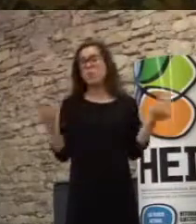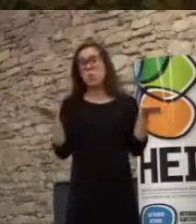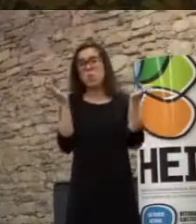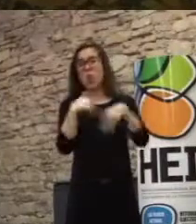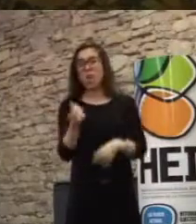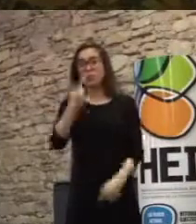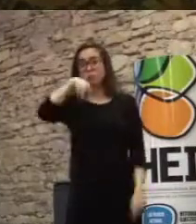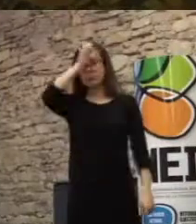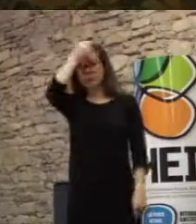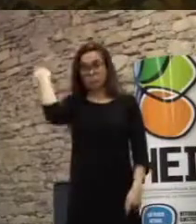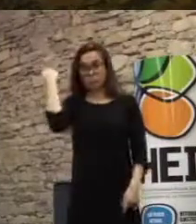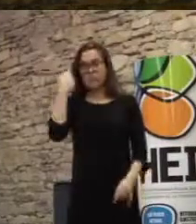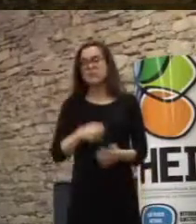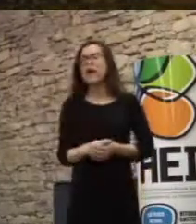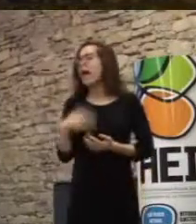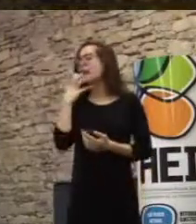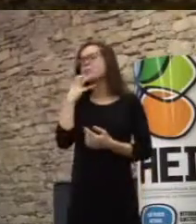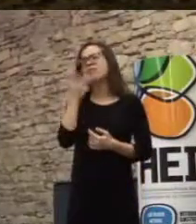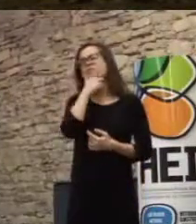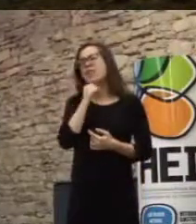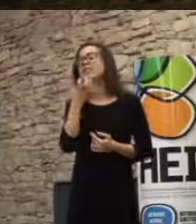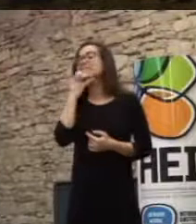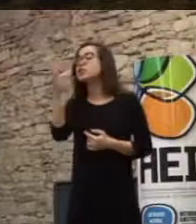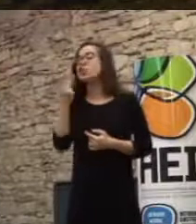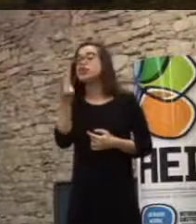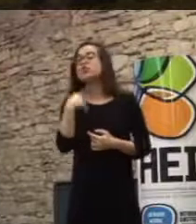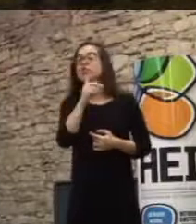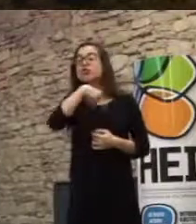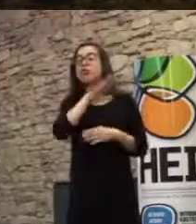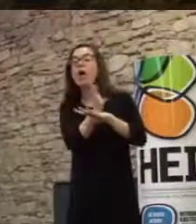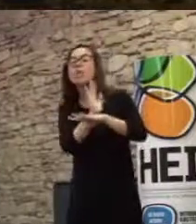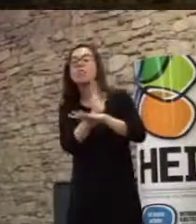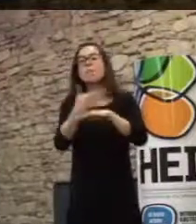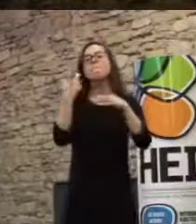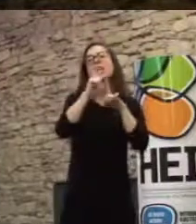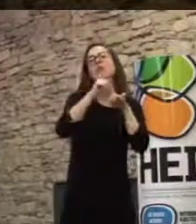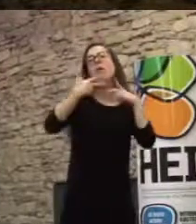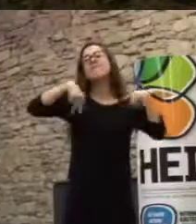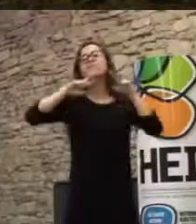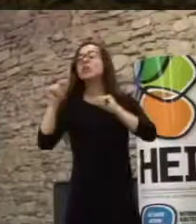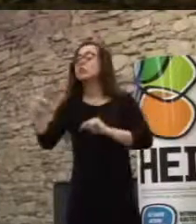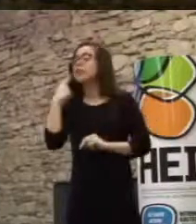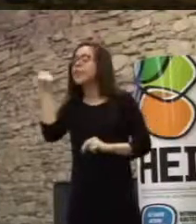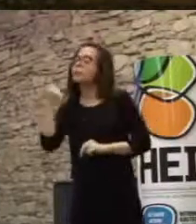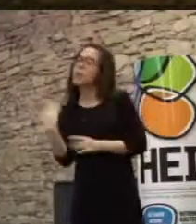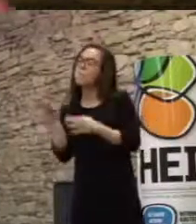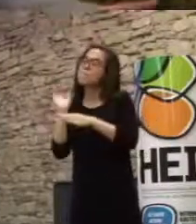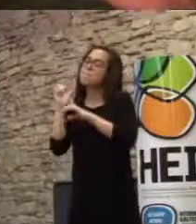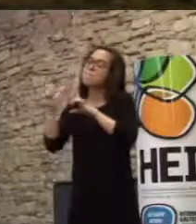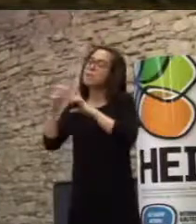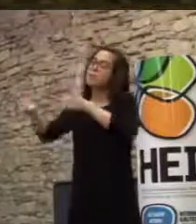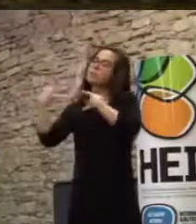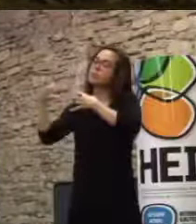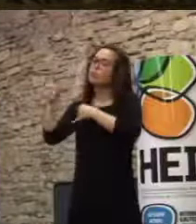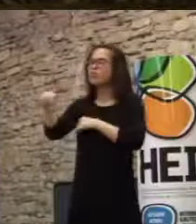eso podemos hacer un ejemplo muy fácil si tú y yo vamos al cine salimos de la película salimos del cine te digo cuéntame la película en cuánto tiempo